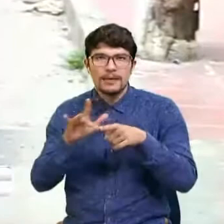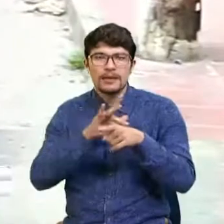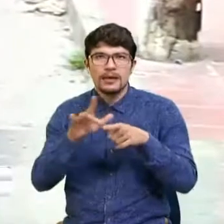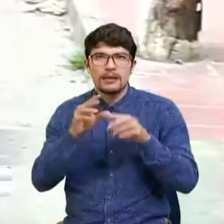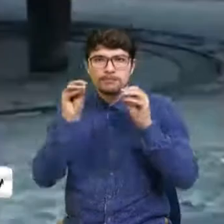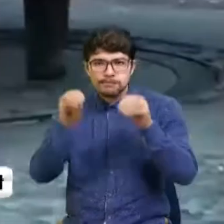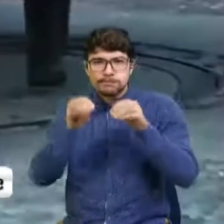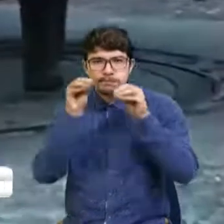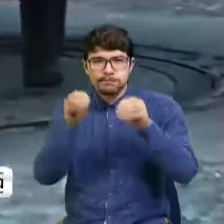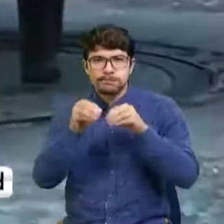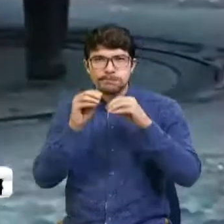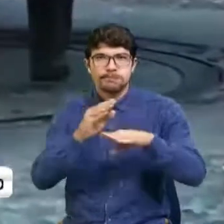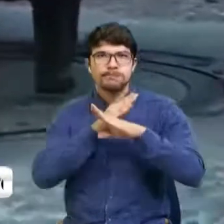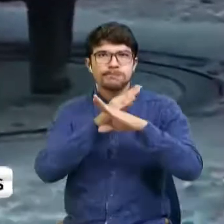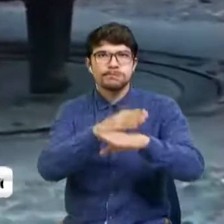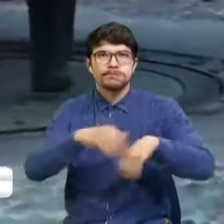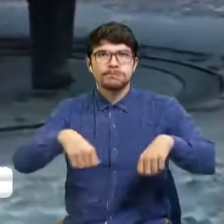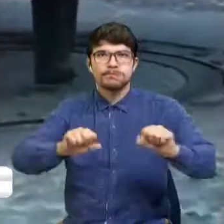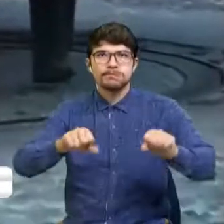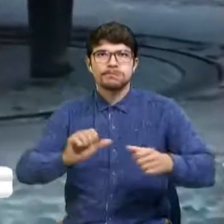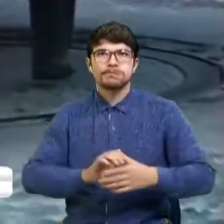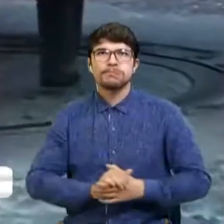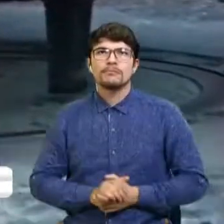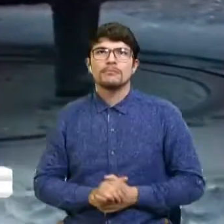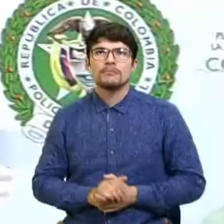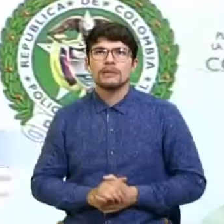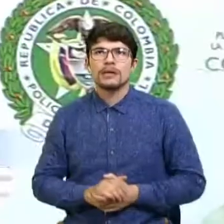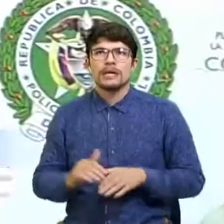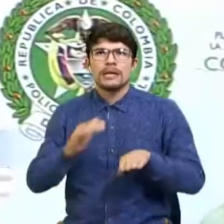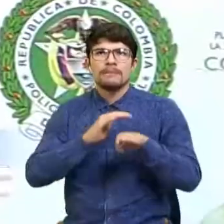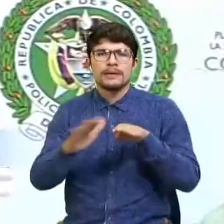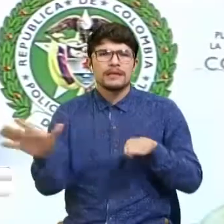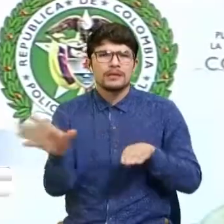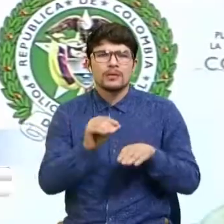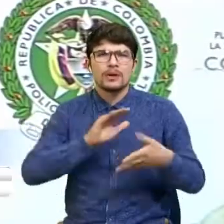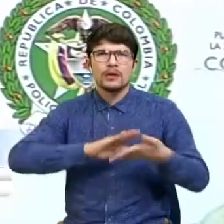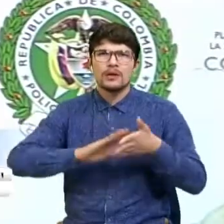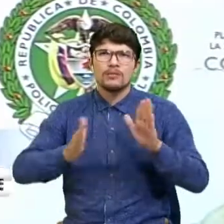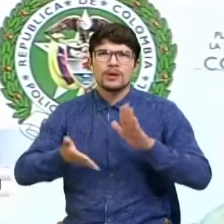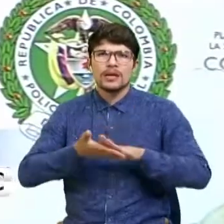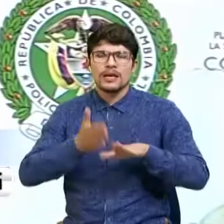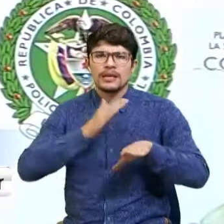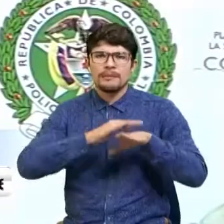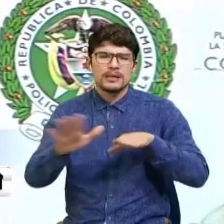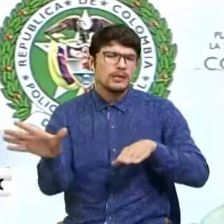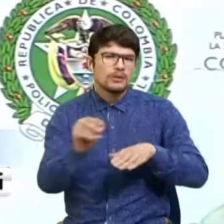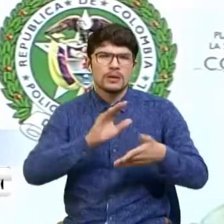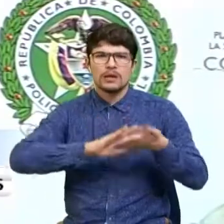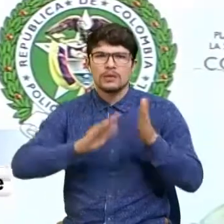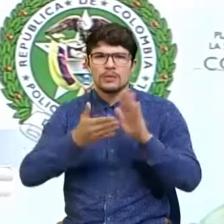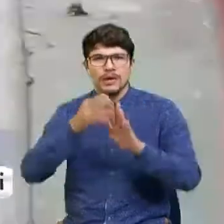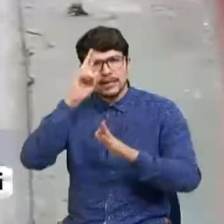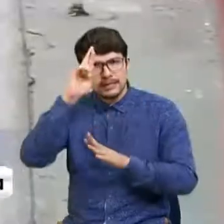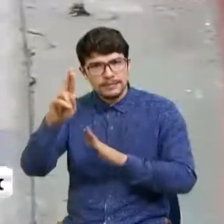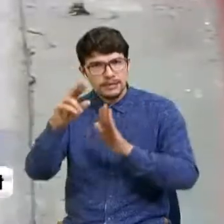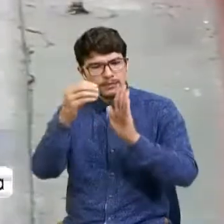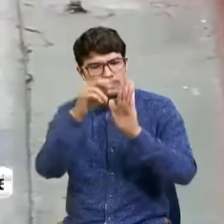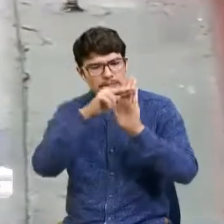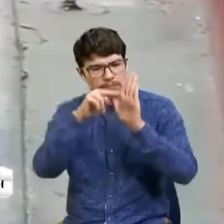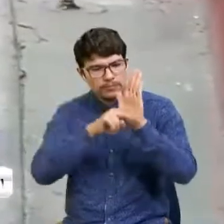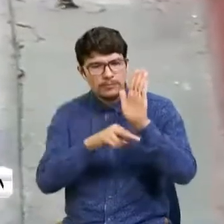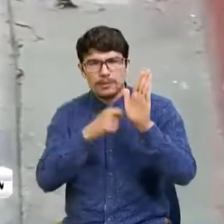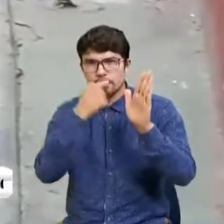educativas de prevención vial las cuales que invitan a la comunidad a hacer a respetar las normas de tránsito